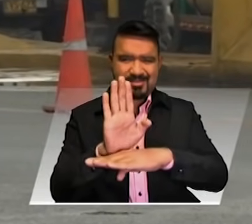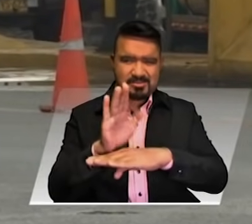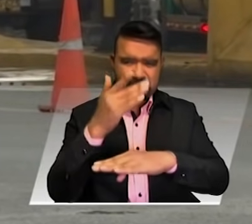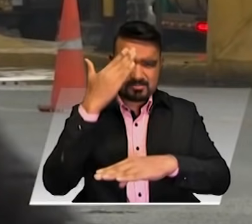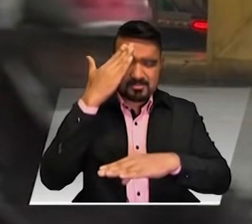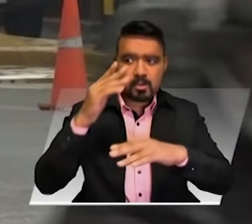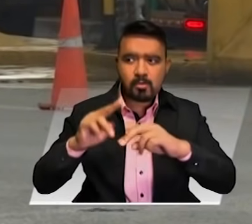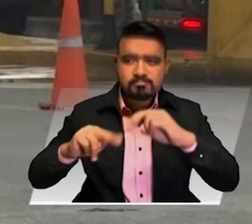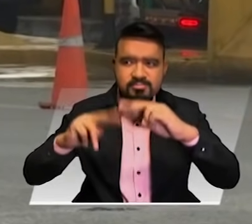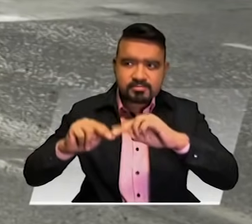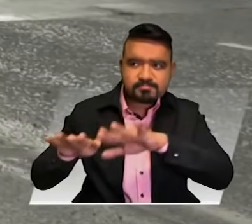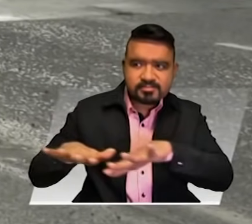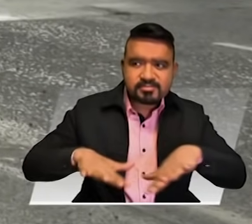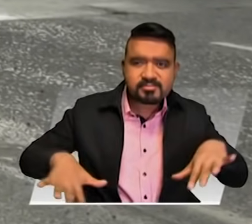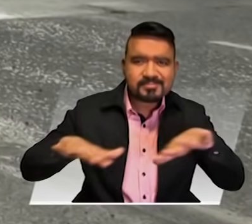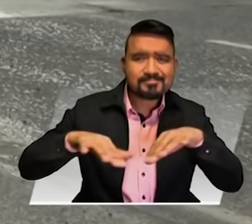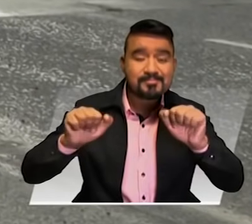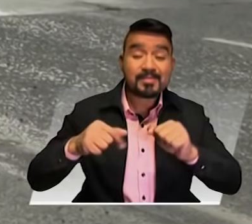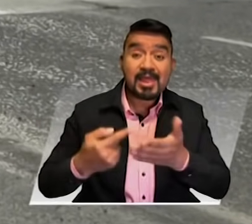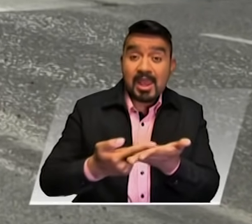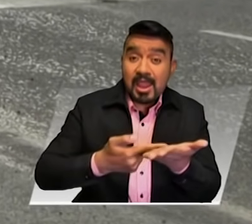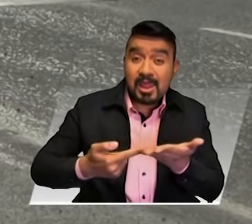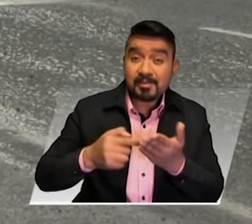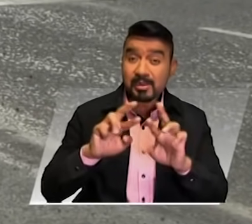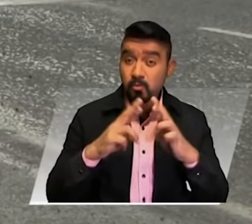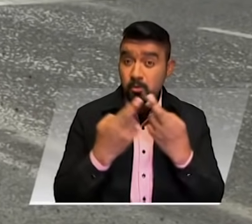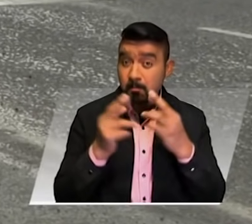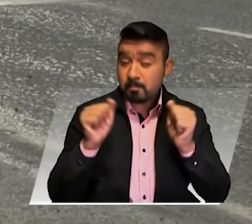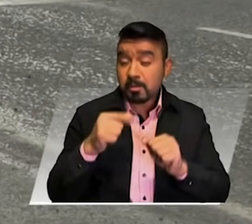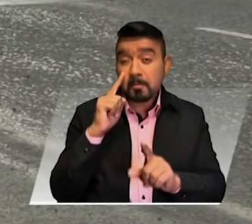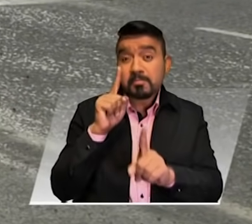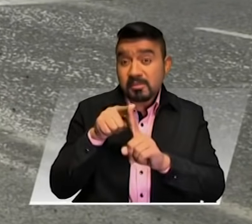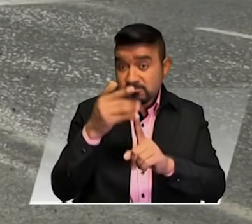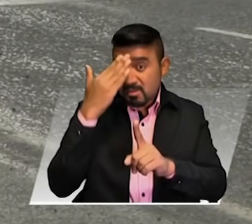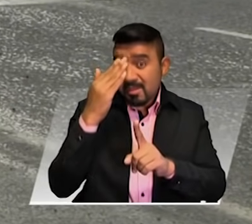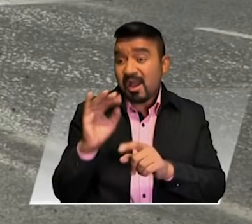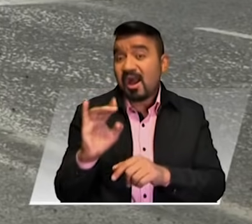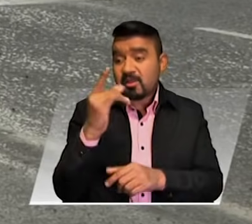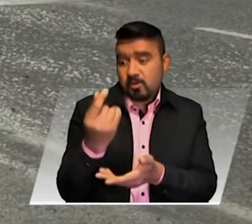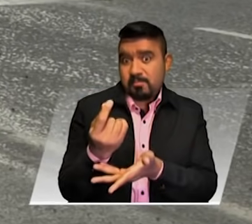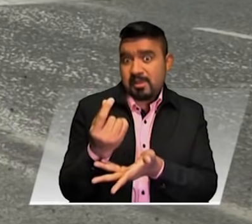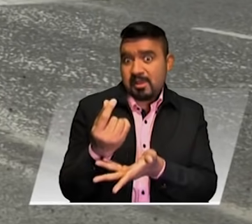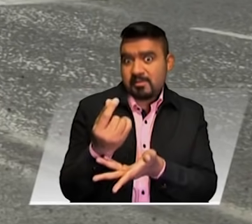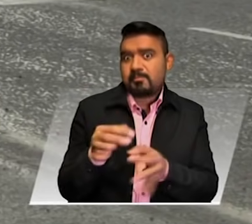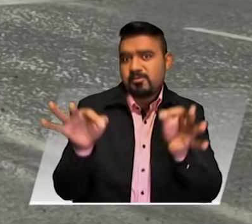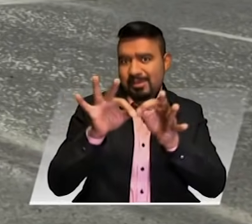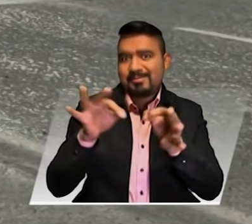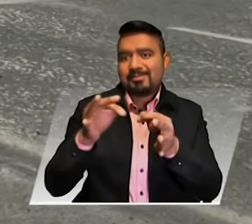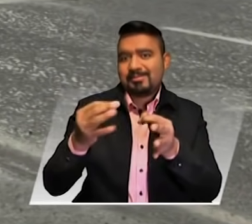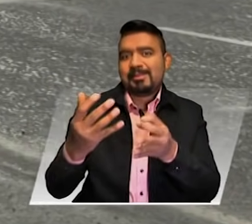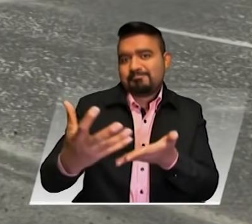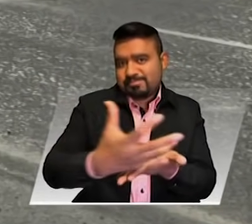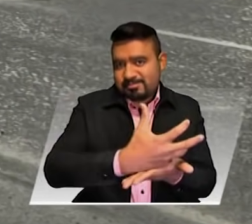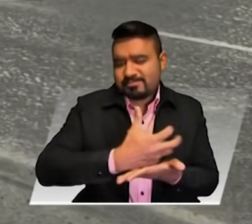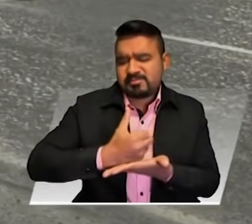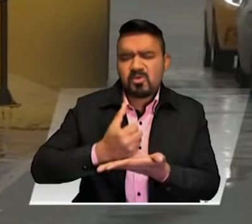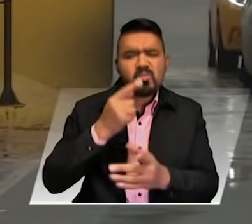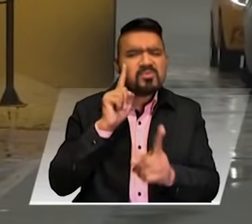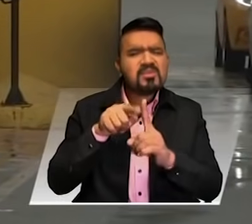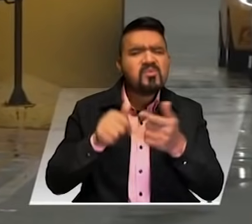que se espera encontrar fórmulas que permitan seguir con el recaudo, pues son recursos para costear el desarrollo vial de la Aburrá